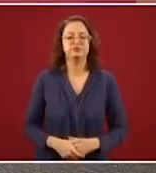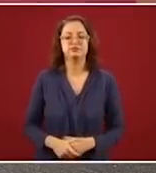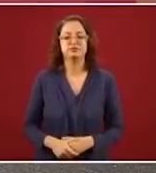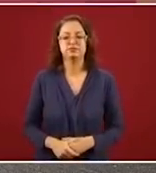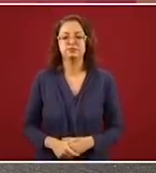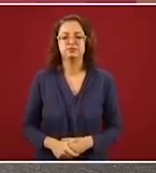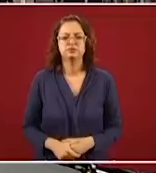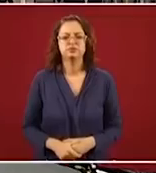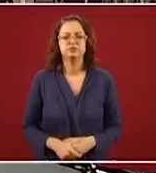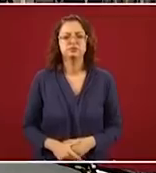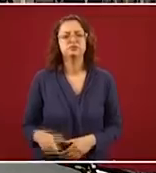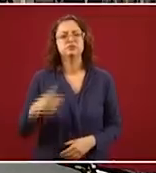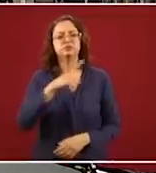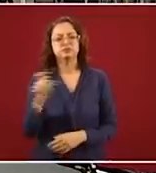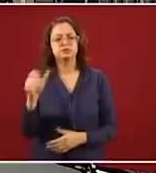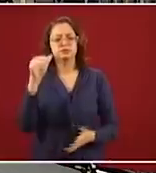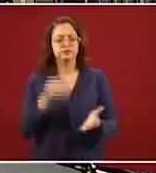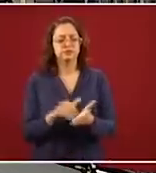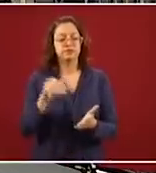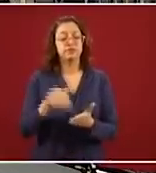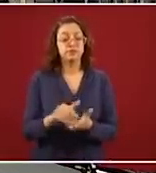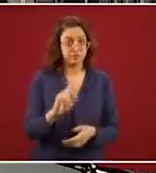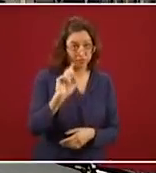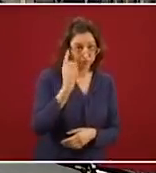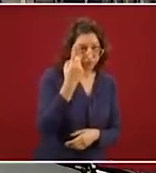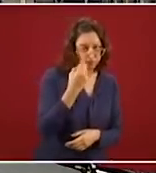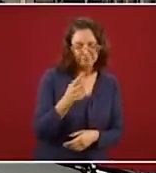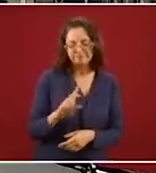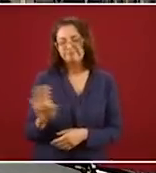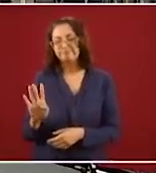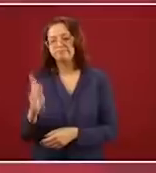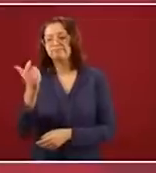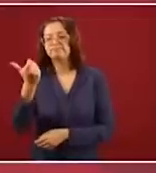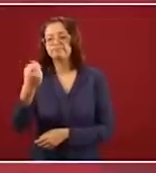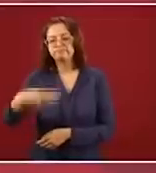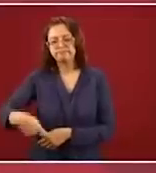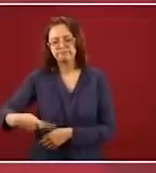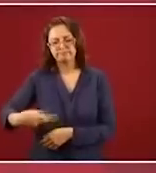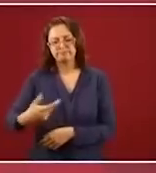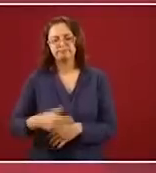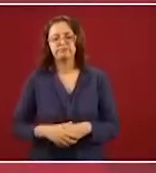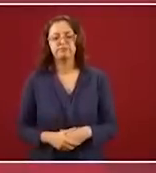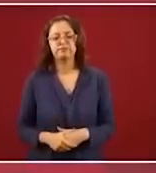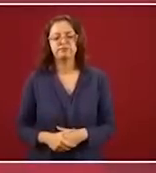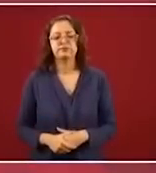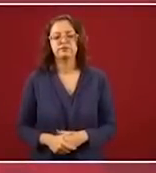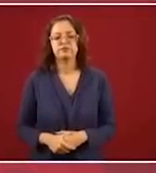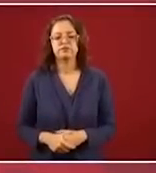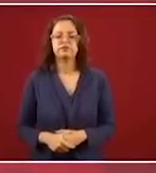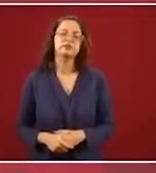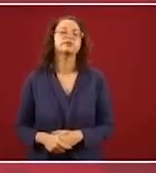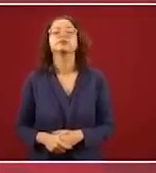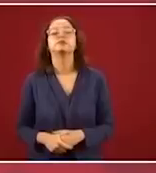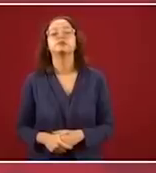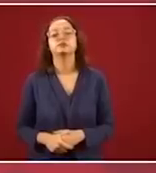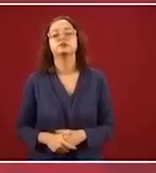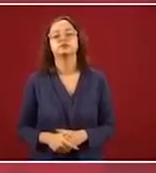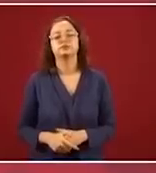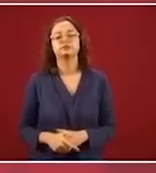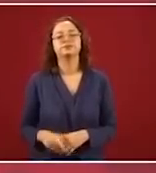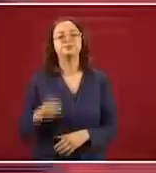Pesos, 100.000 millones de pesos. Y y compraron los helicópteros